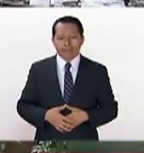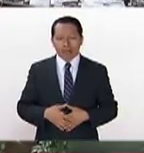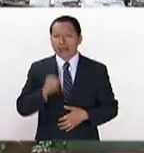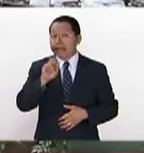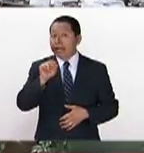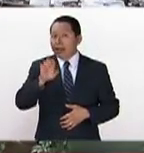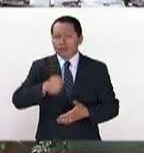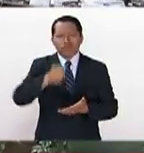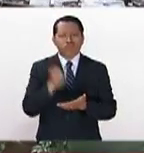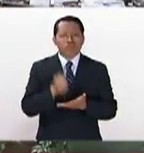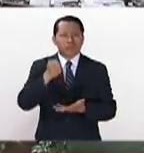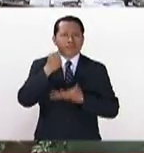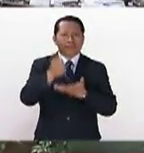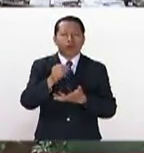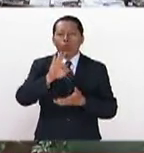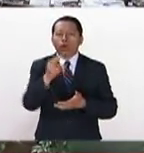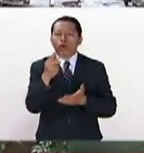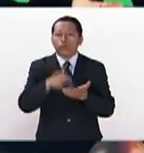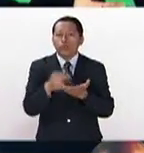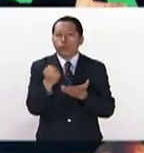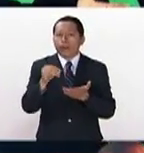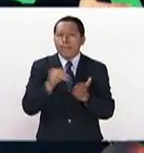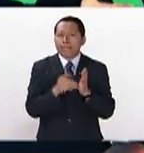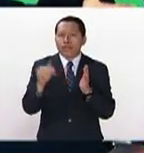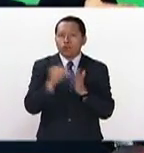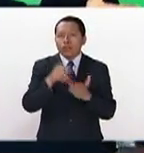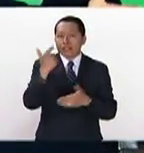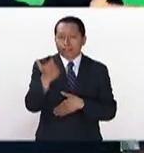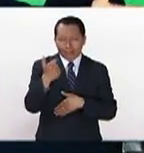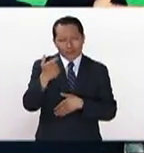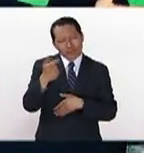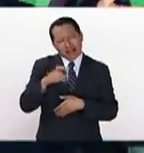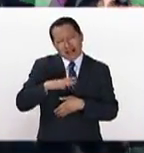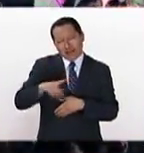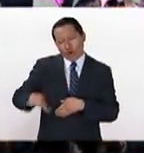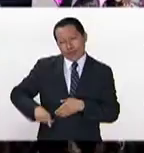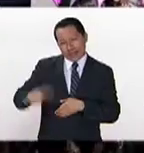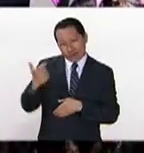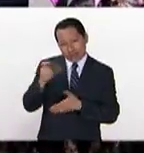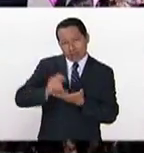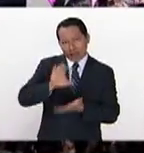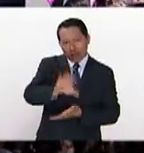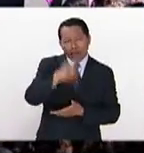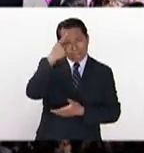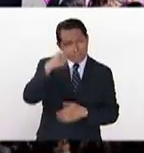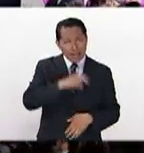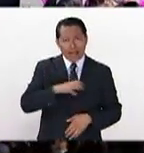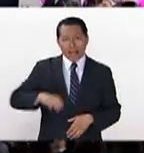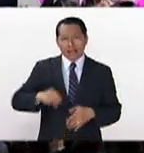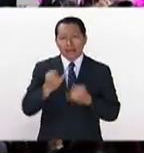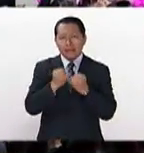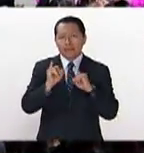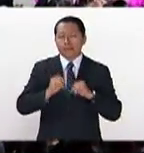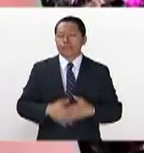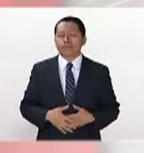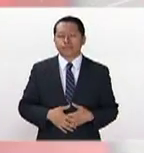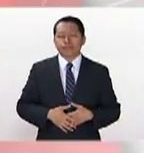El INE aprobó una bolsa de 42.9 millones de pesos del financiamiento público para los candidatos